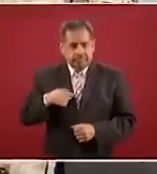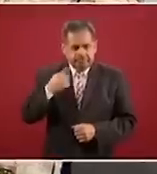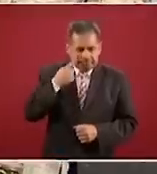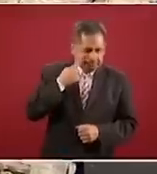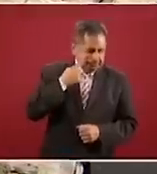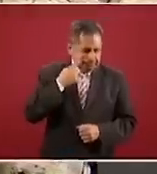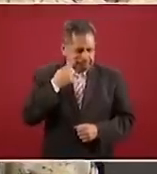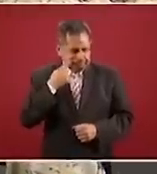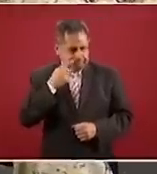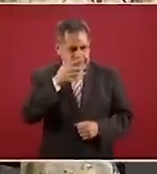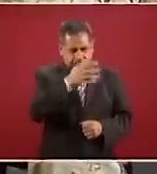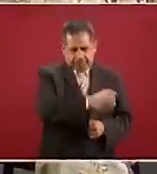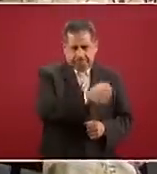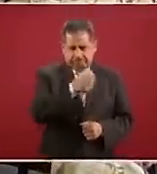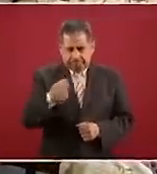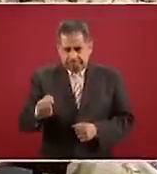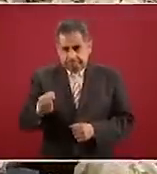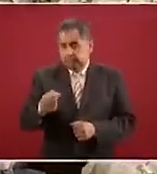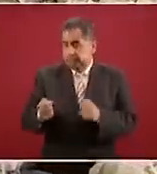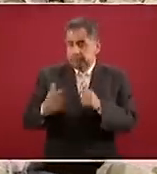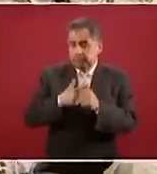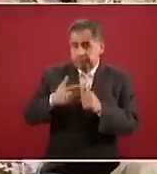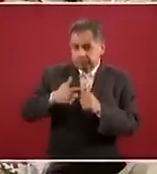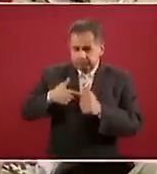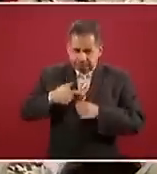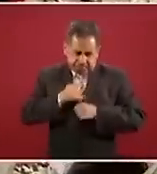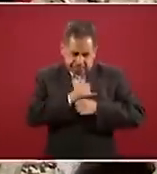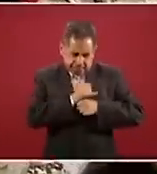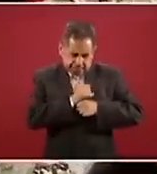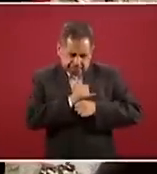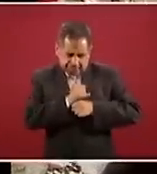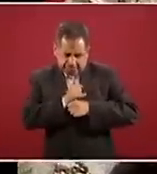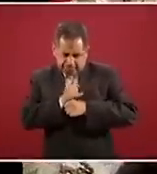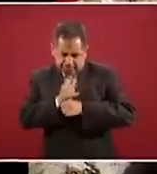designarlos, hice una investigación